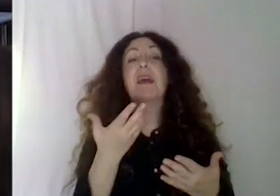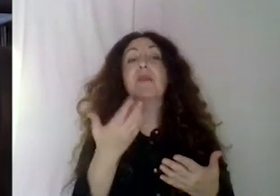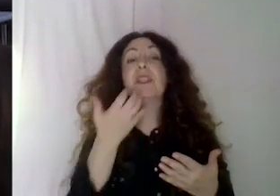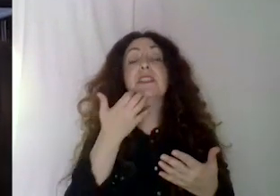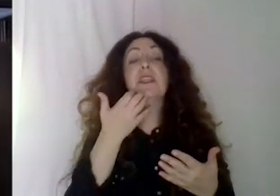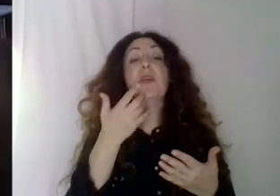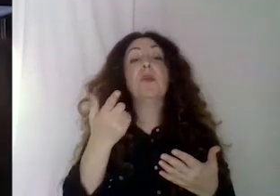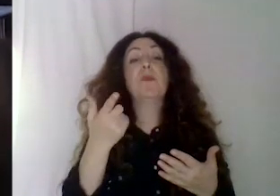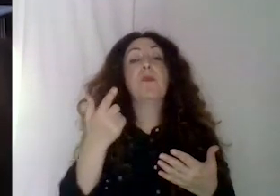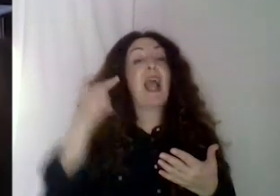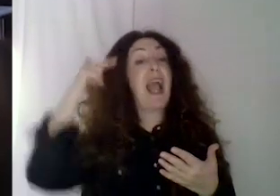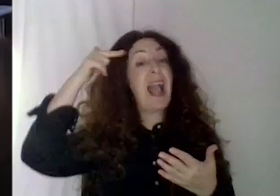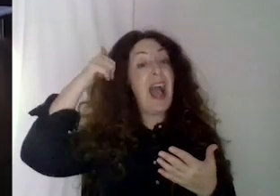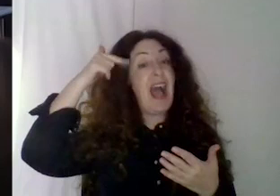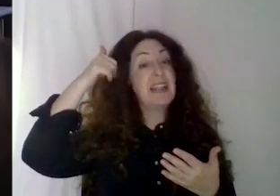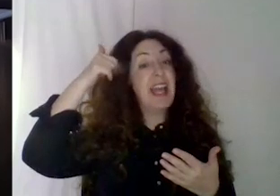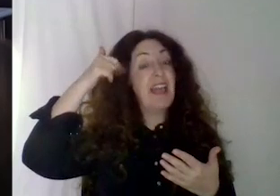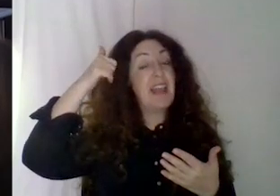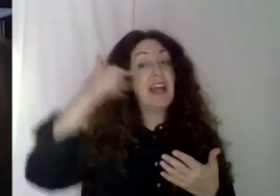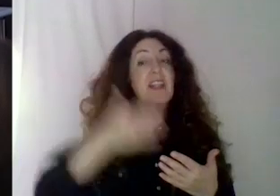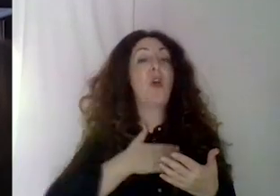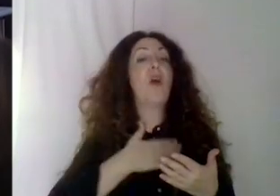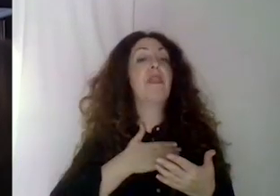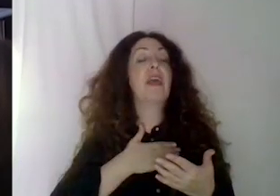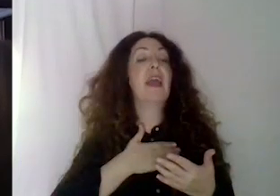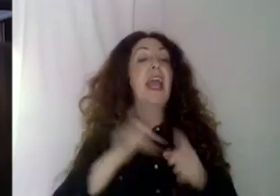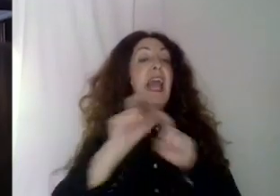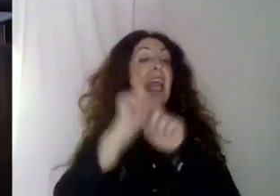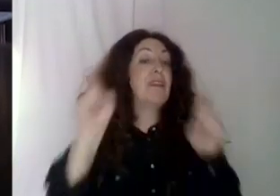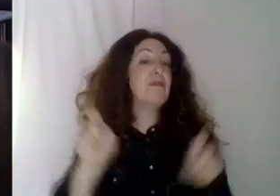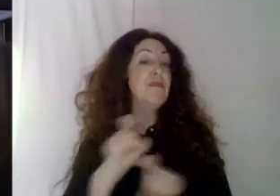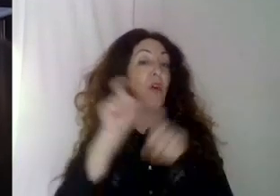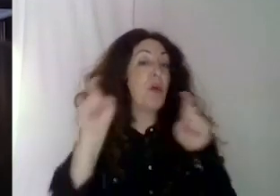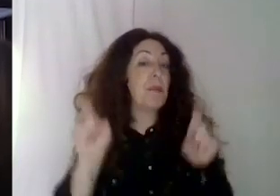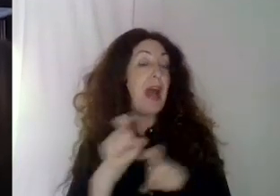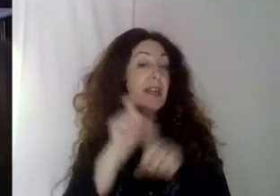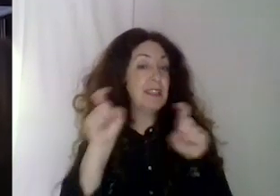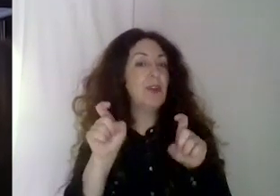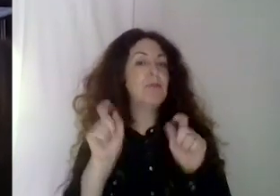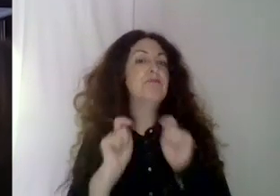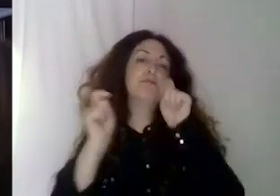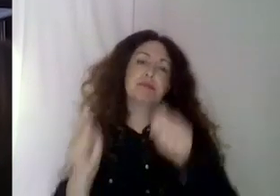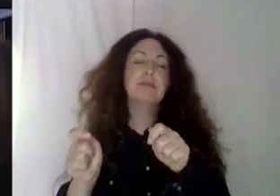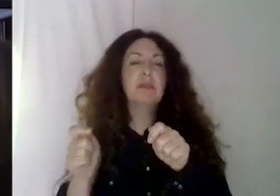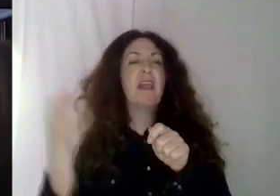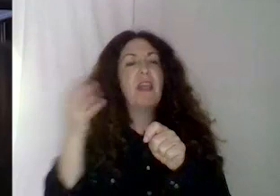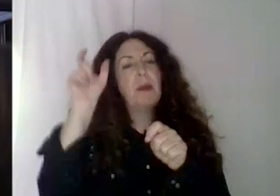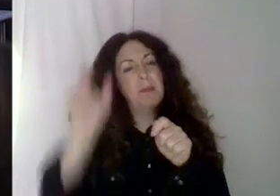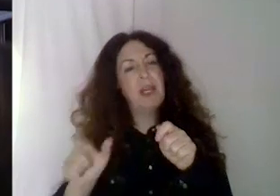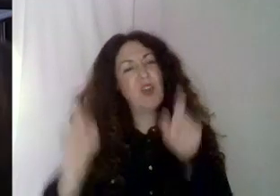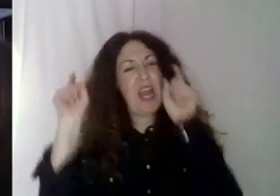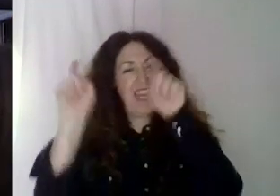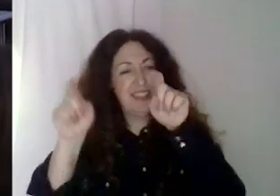Cuando en 20 años veamos esto, no habrá historiadores que expliquen la historia. Y la historia no